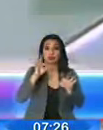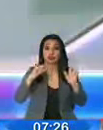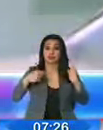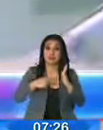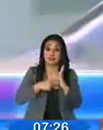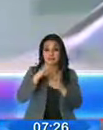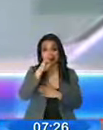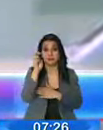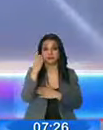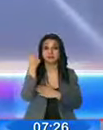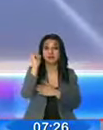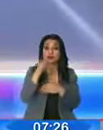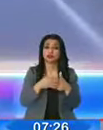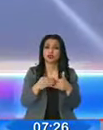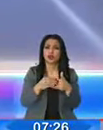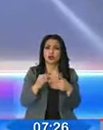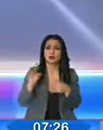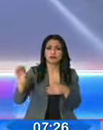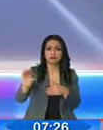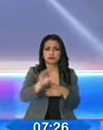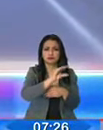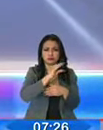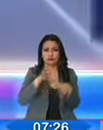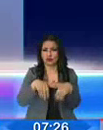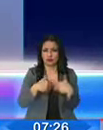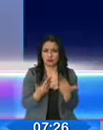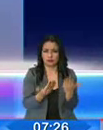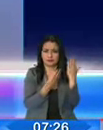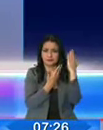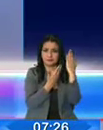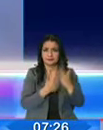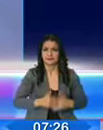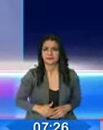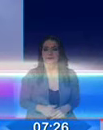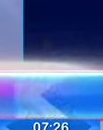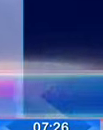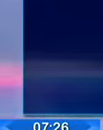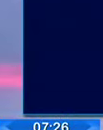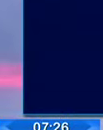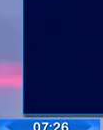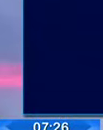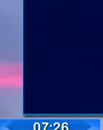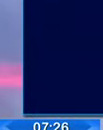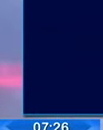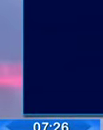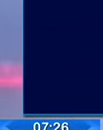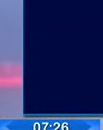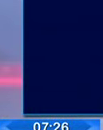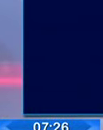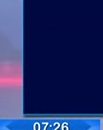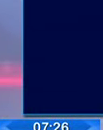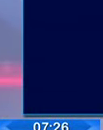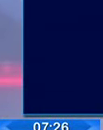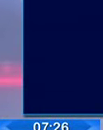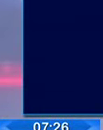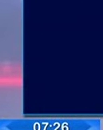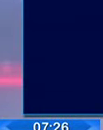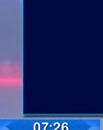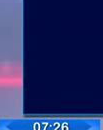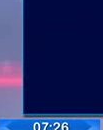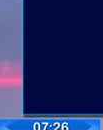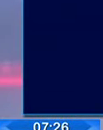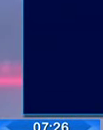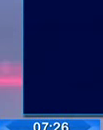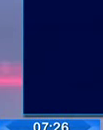de dólares se distribuyen así. Gastos salarios, 9.539 millones de dólares. Bienes y servicios